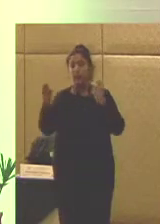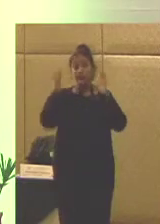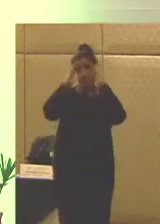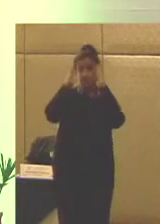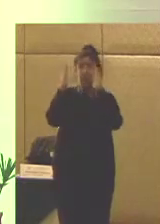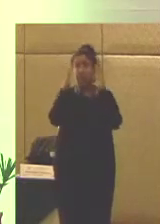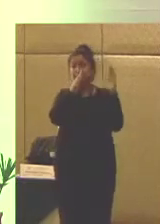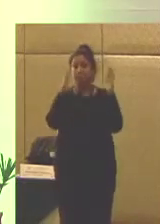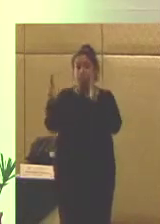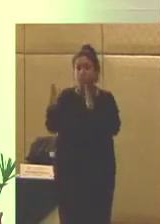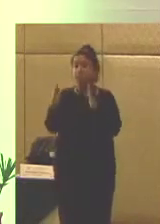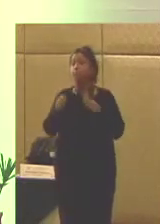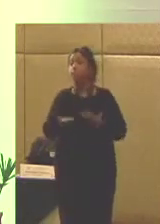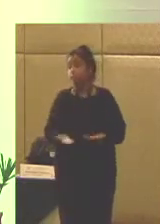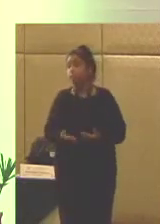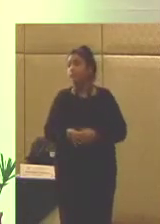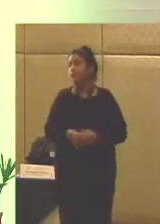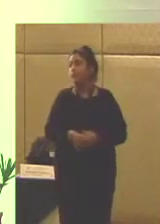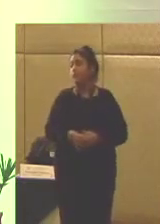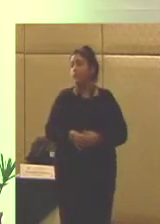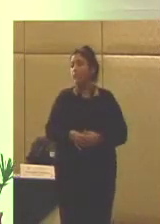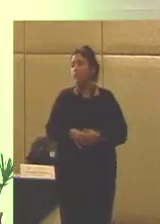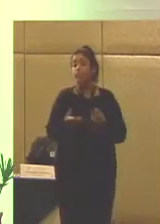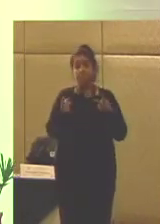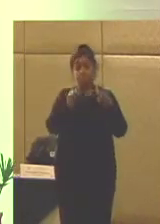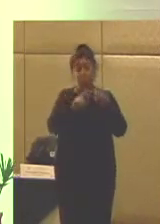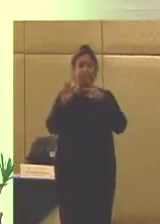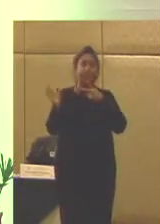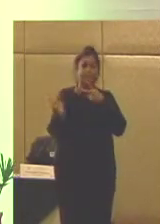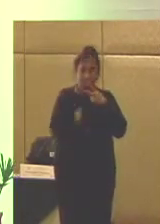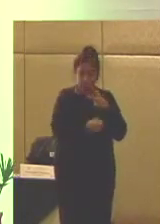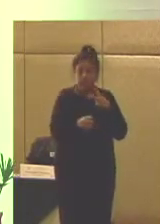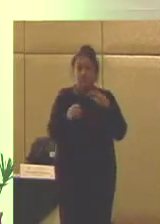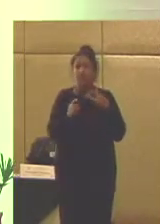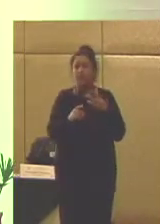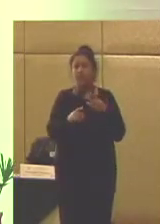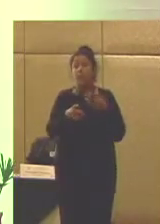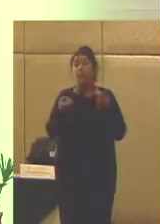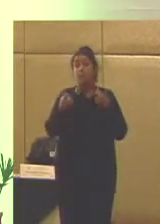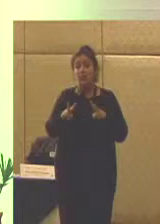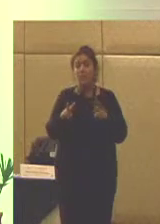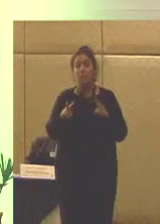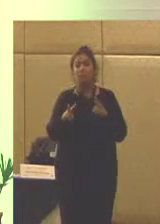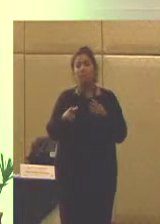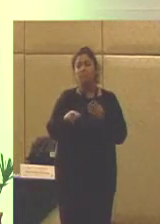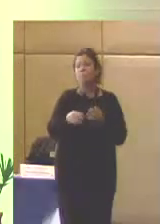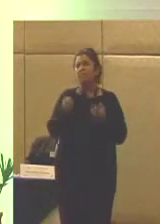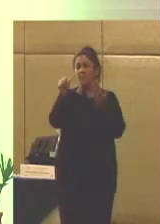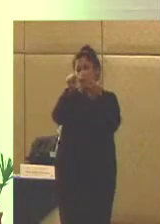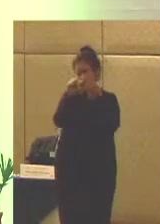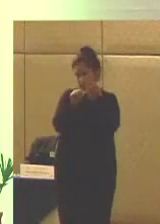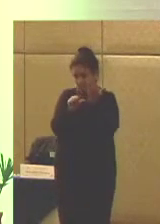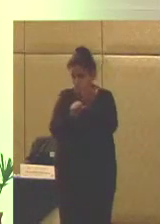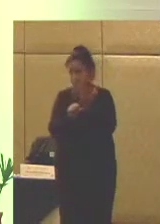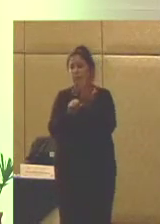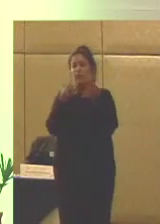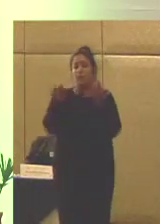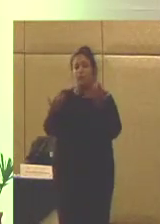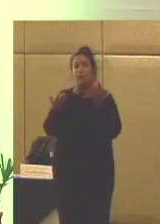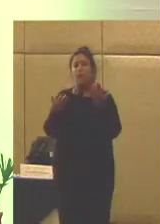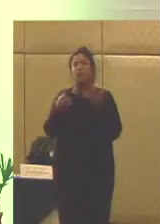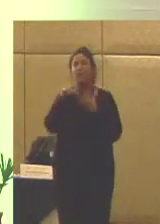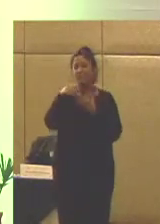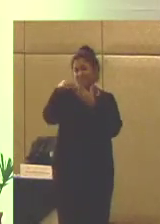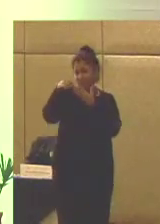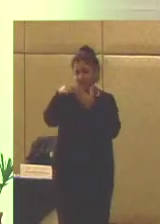definidos para atender a la gente, y por otro lado el Ministerio de Finanzas o Secretaría de Hacienda lleva a cabo diferentes procesos